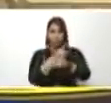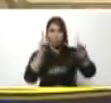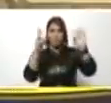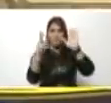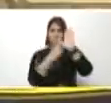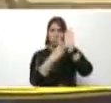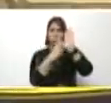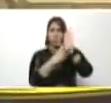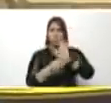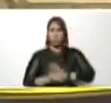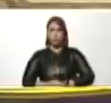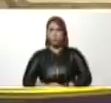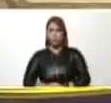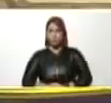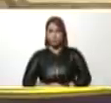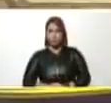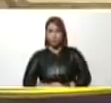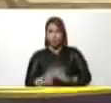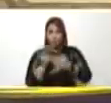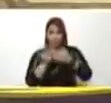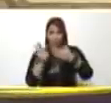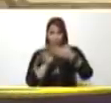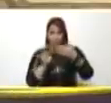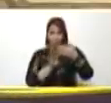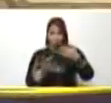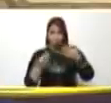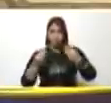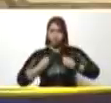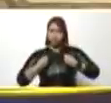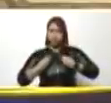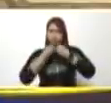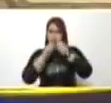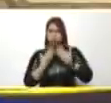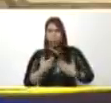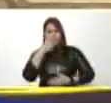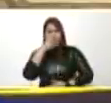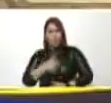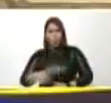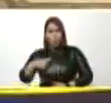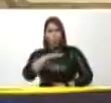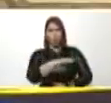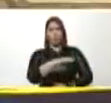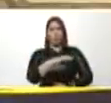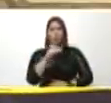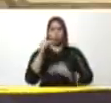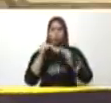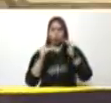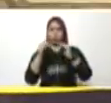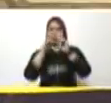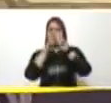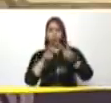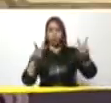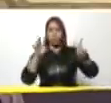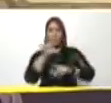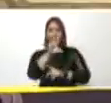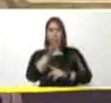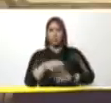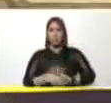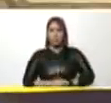verdadera, en función del vivir viviendo del pueblo, de la estabilidad y de la paz de la República.